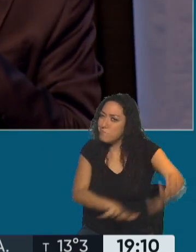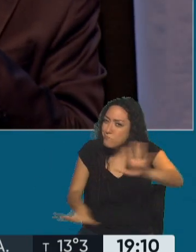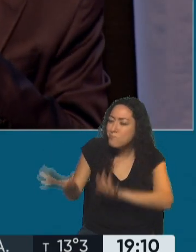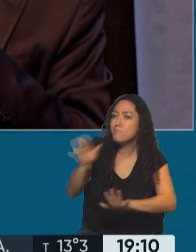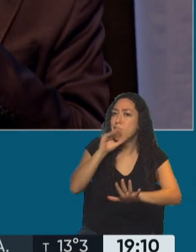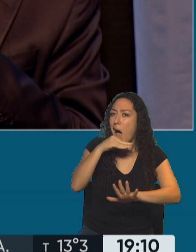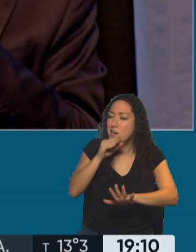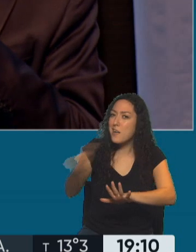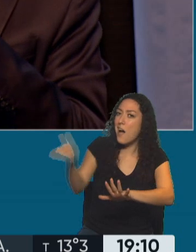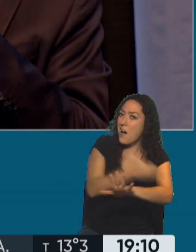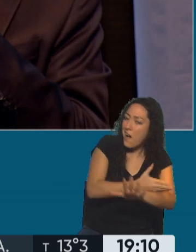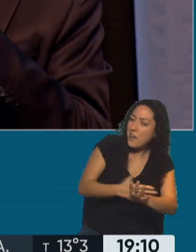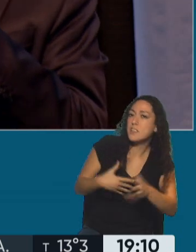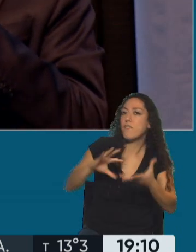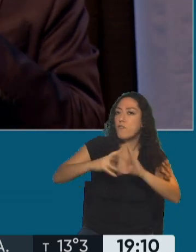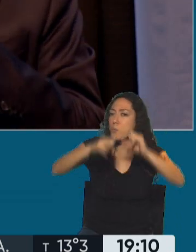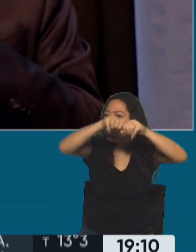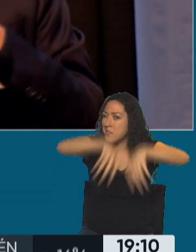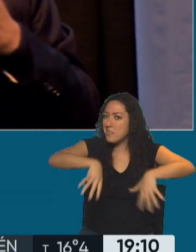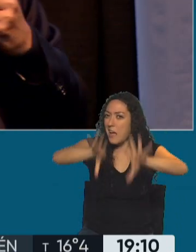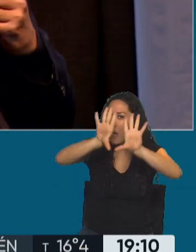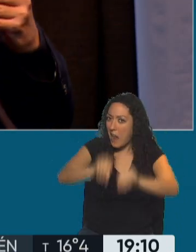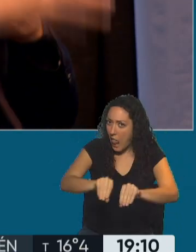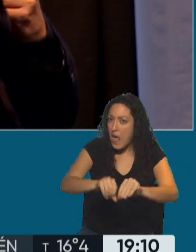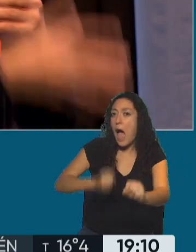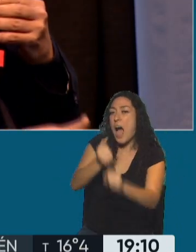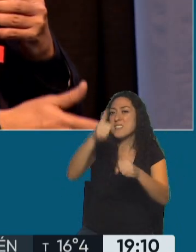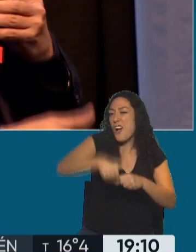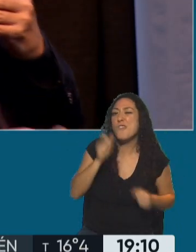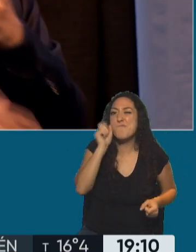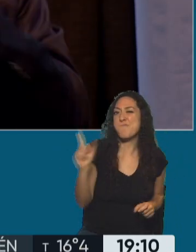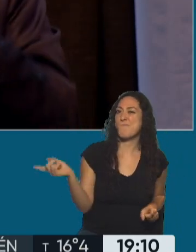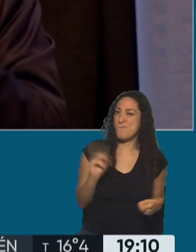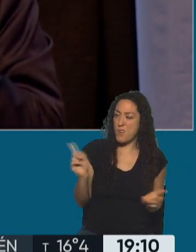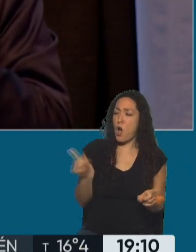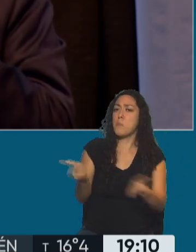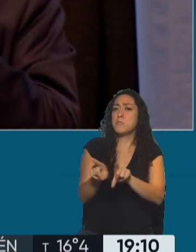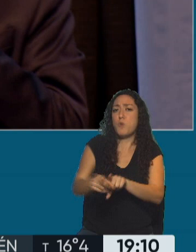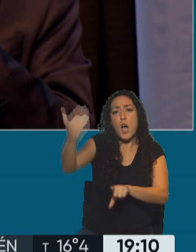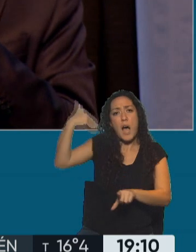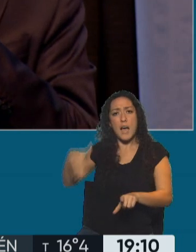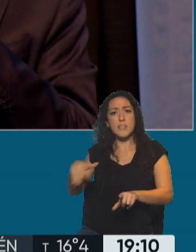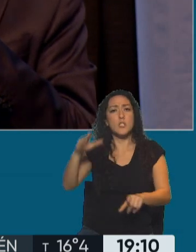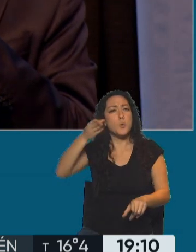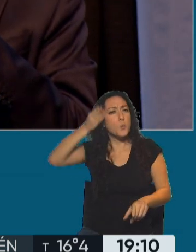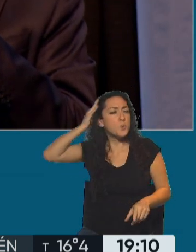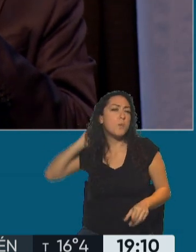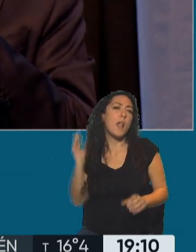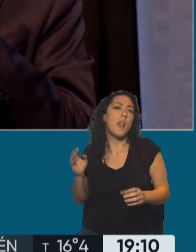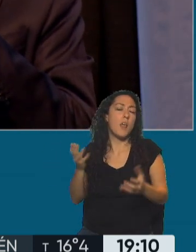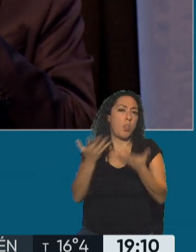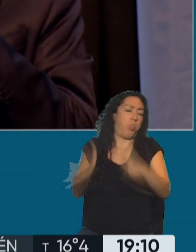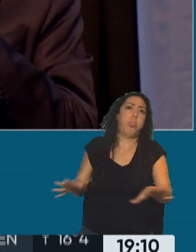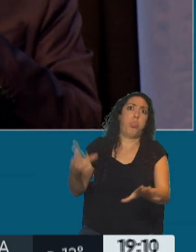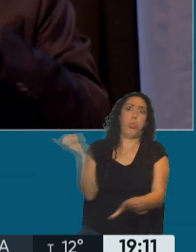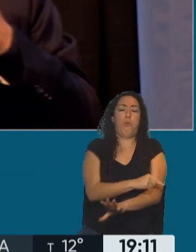el gabinete con un esquema integral... Y todavía no lo había logrado. Ya cuando había presentado la propuesta, cuando se fue Guzmán de manera tan abrupta y